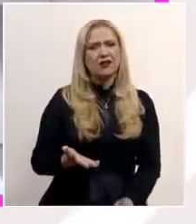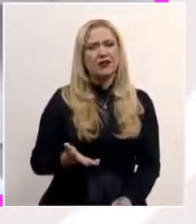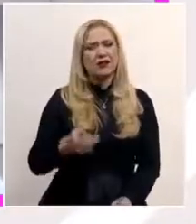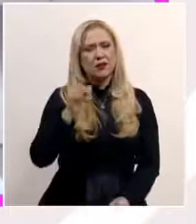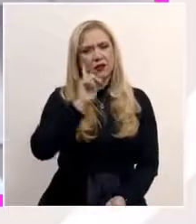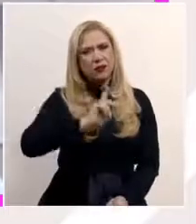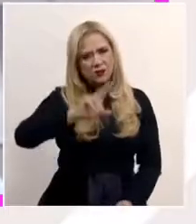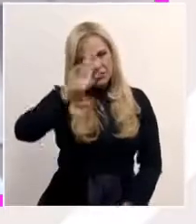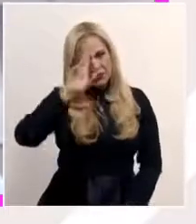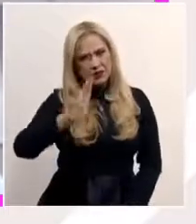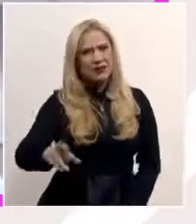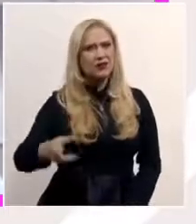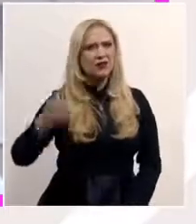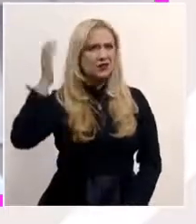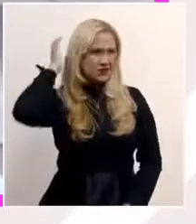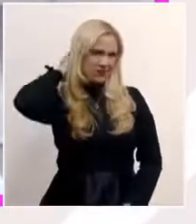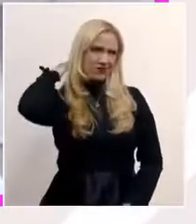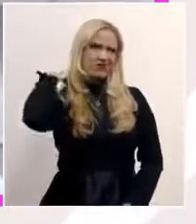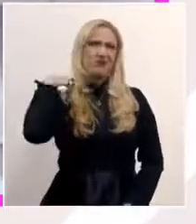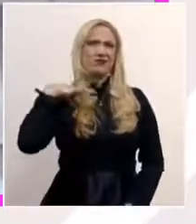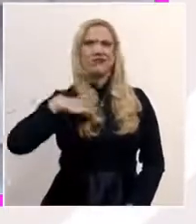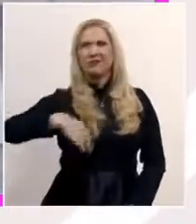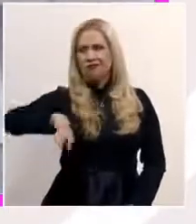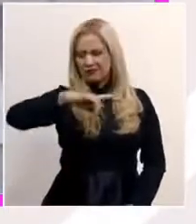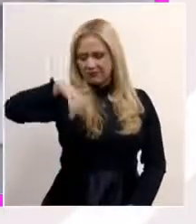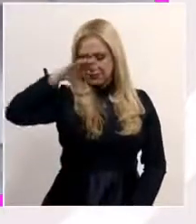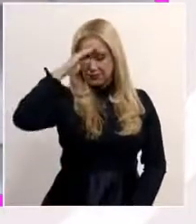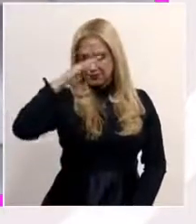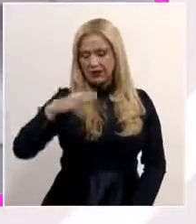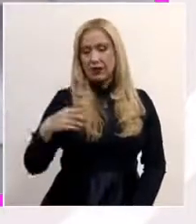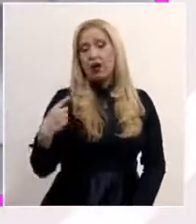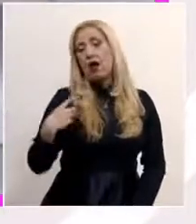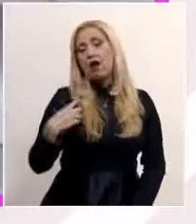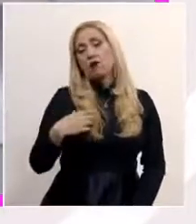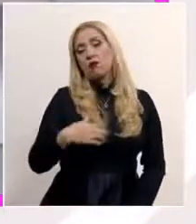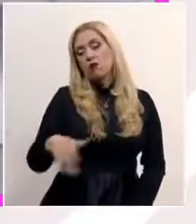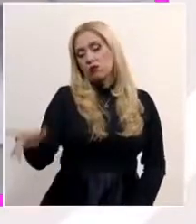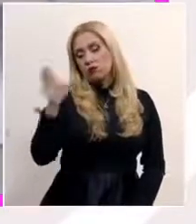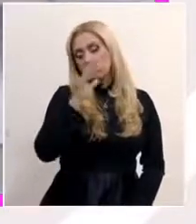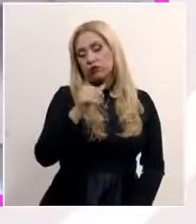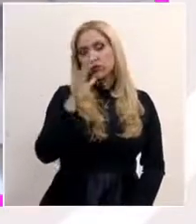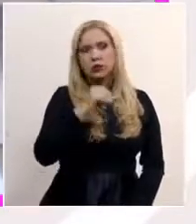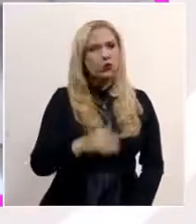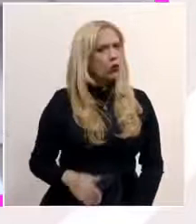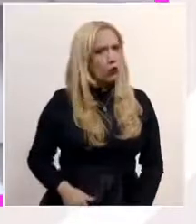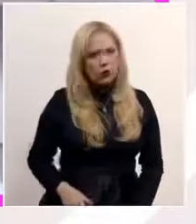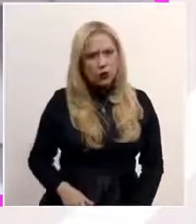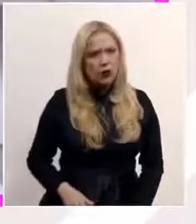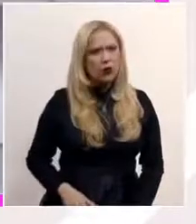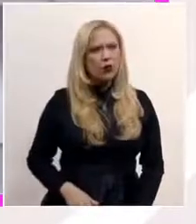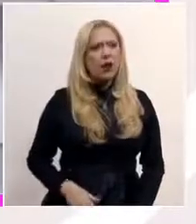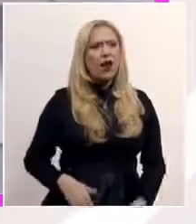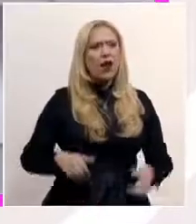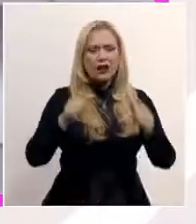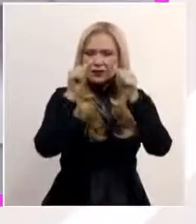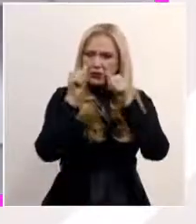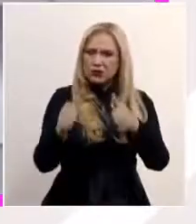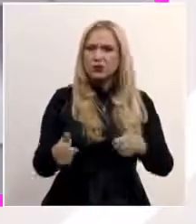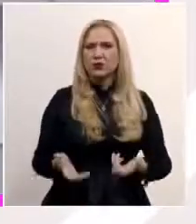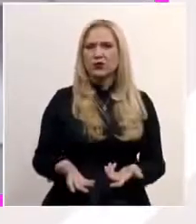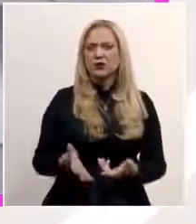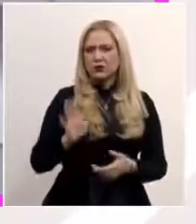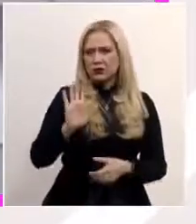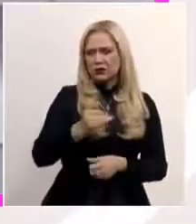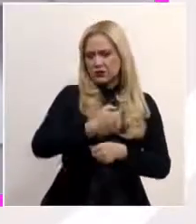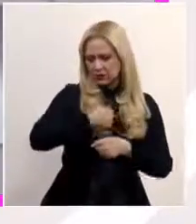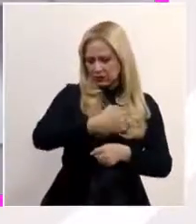que debe de tomar gran parte de nuestros esfuerzos. Entonces, ¿qué es lo que hacemos? Pues bueno, investigamos